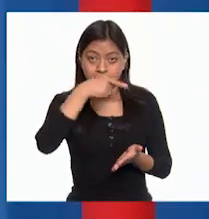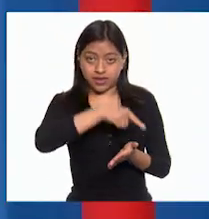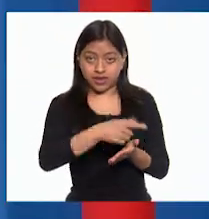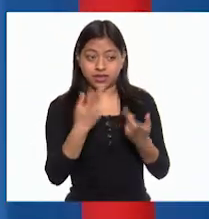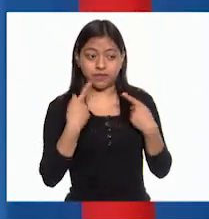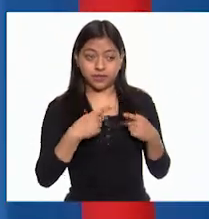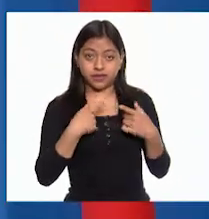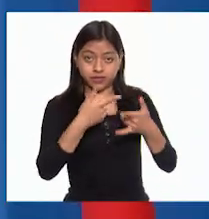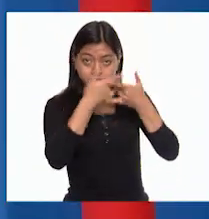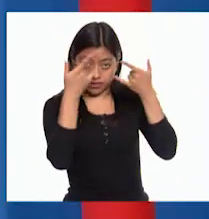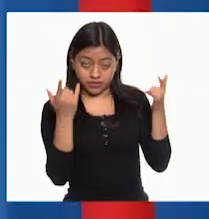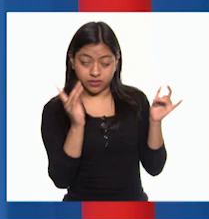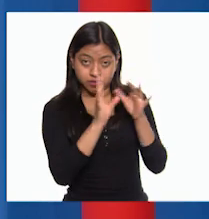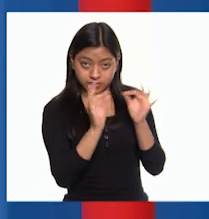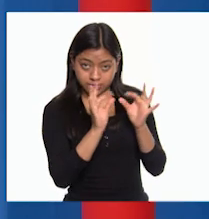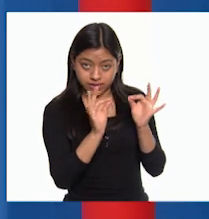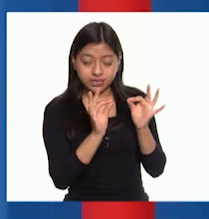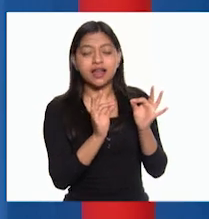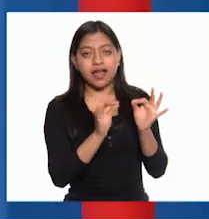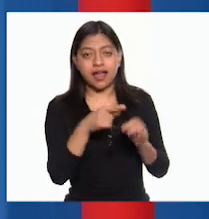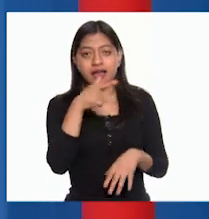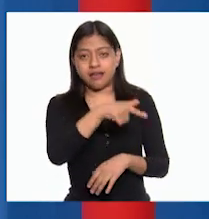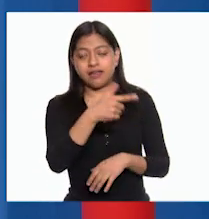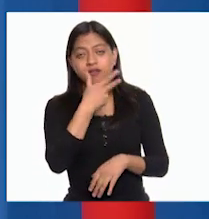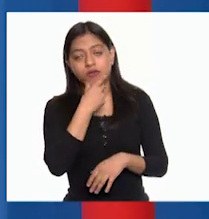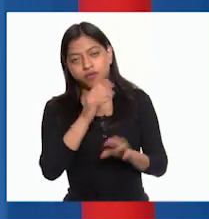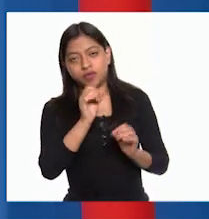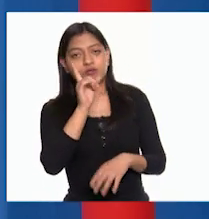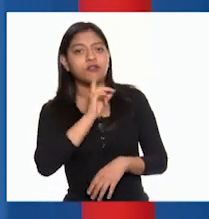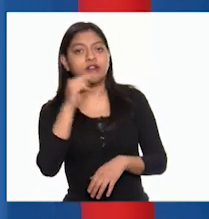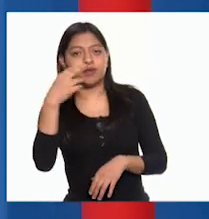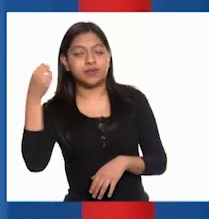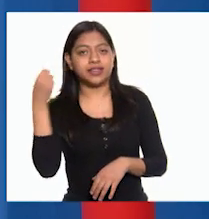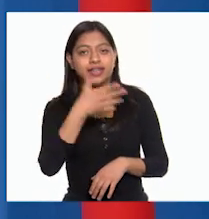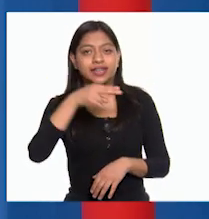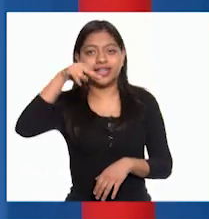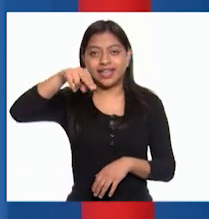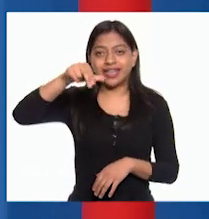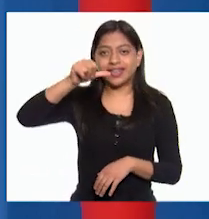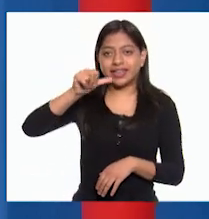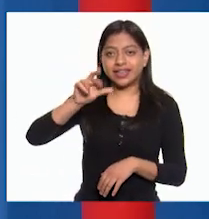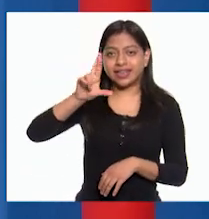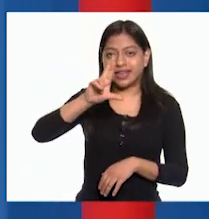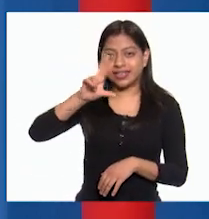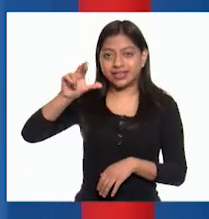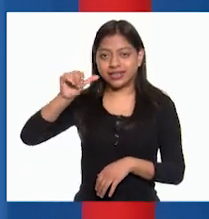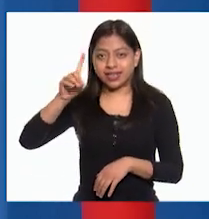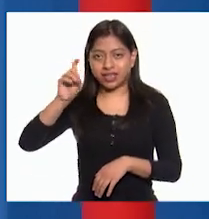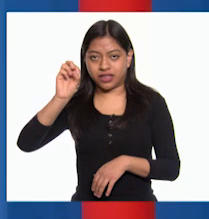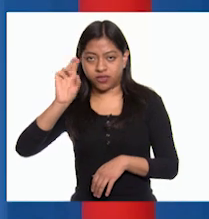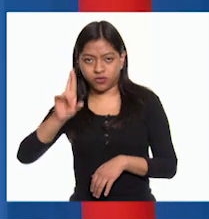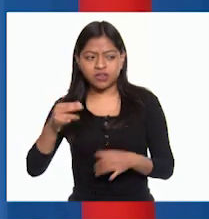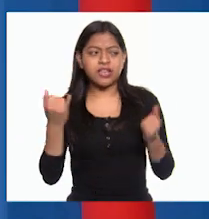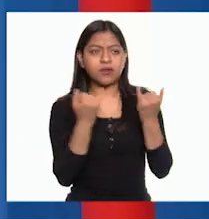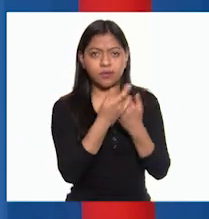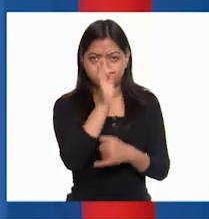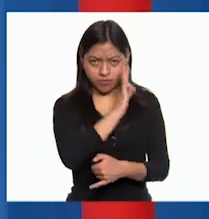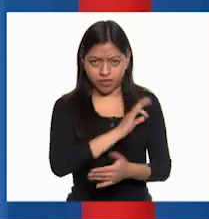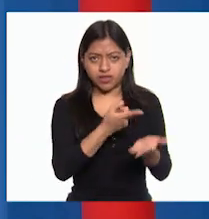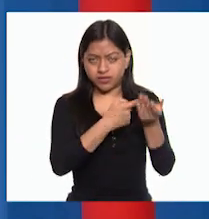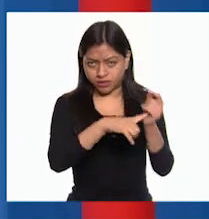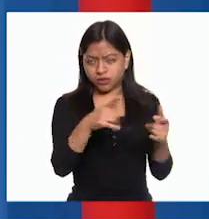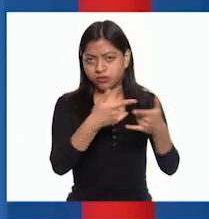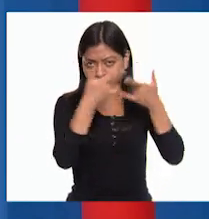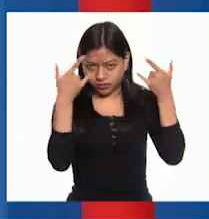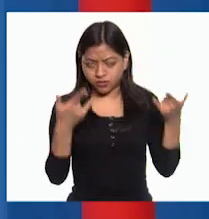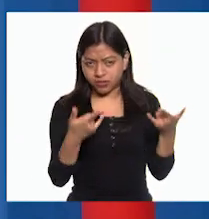historia, valga la redundancia, es el narrador y que a final de cuentas el narrador es un personaje, es un ente ficcional.